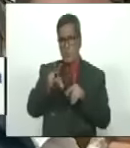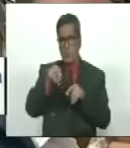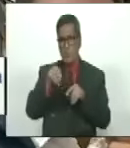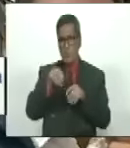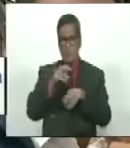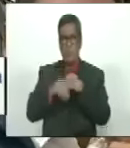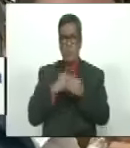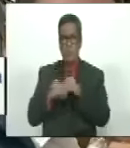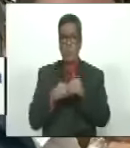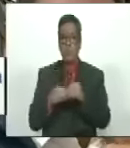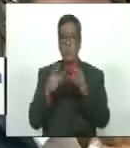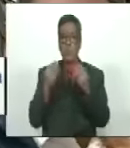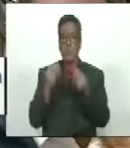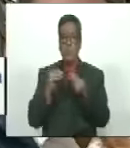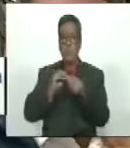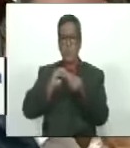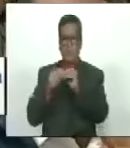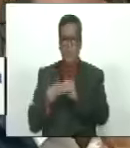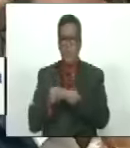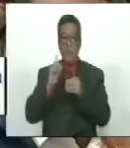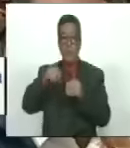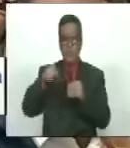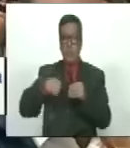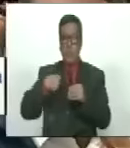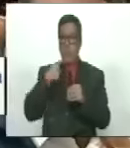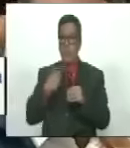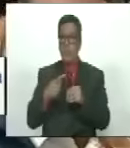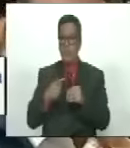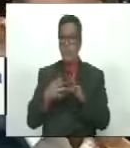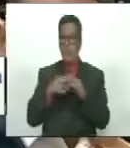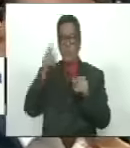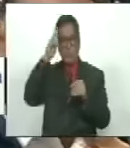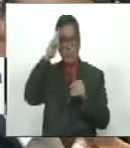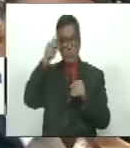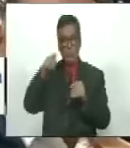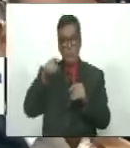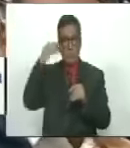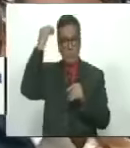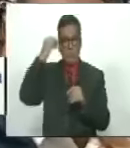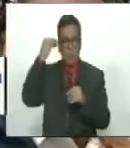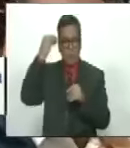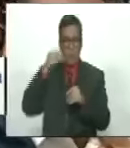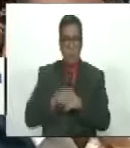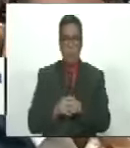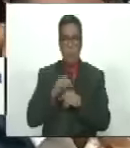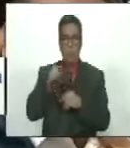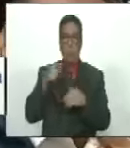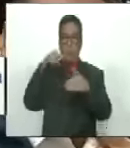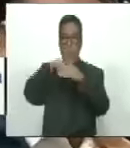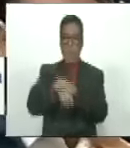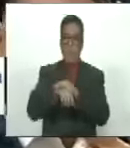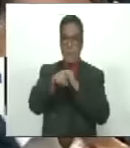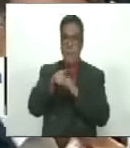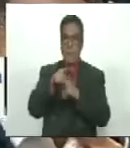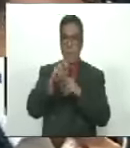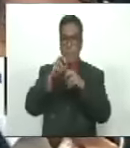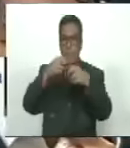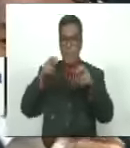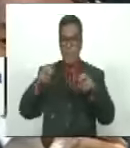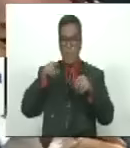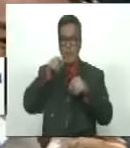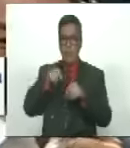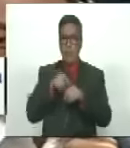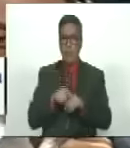hacerle tantas modificaciones, pero sí pido, con todo respeto, que se considere incorporar el inciso